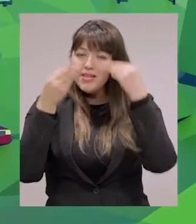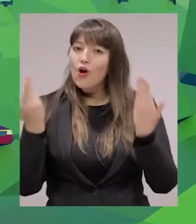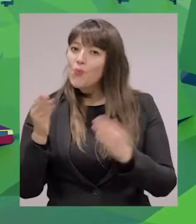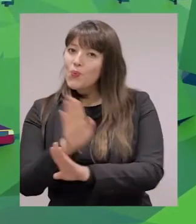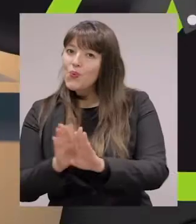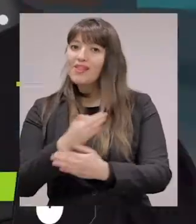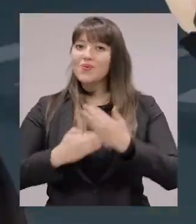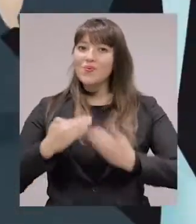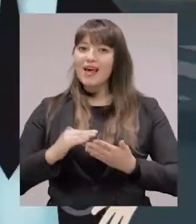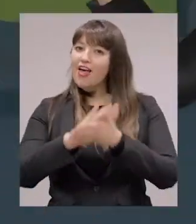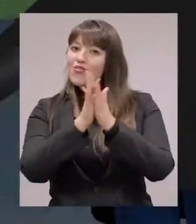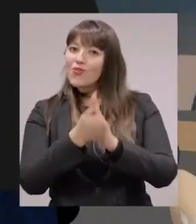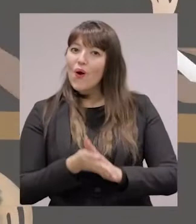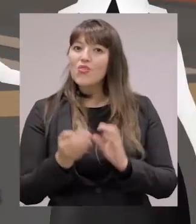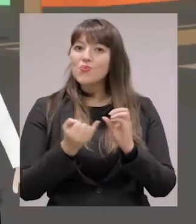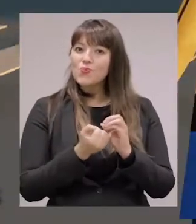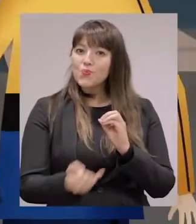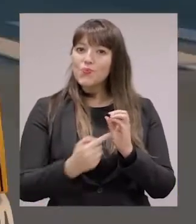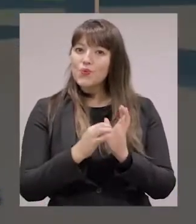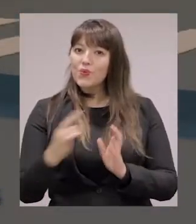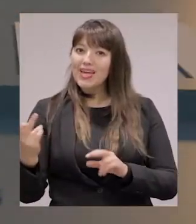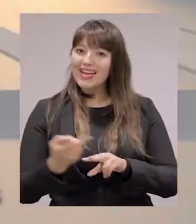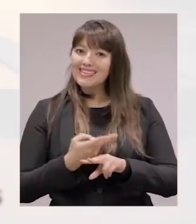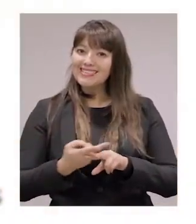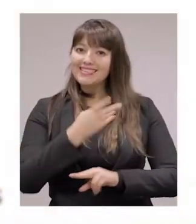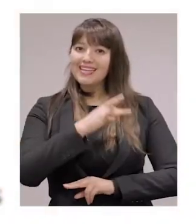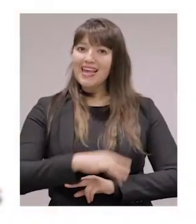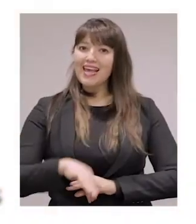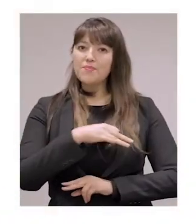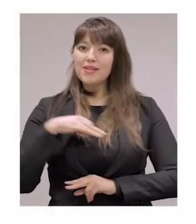En todo esto, tú también eres protagonista. Aprende cómo cuidarte y cuidar a